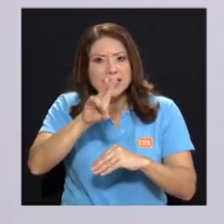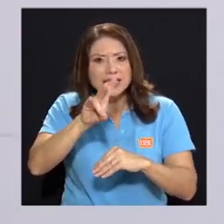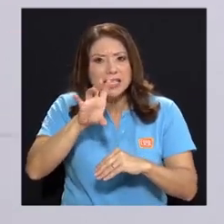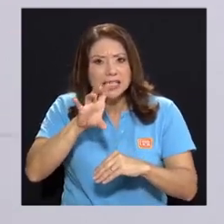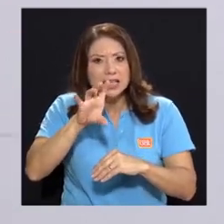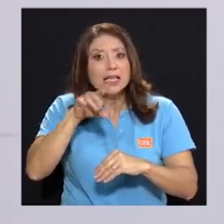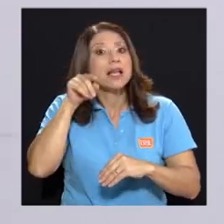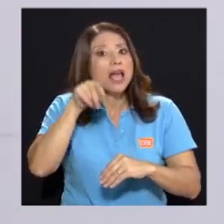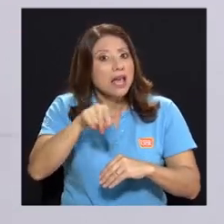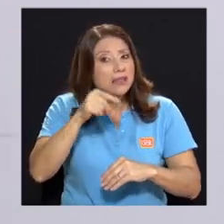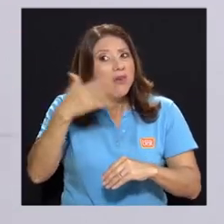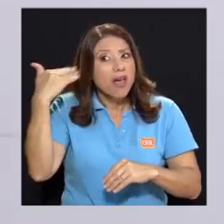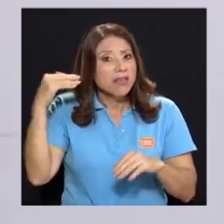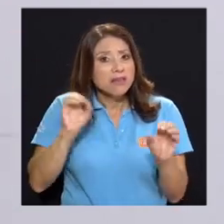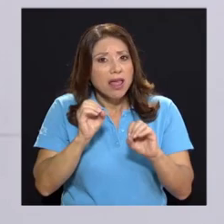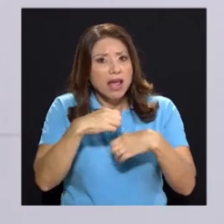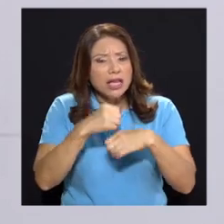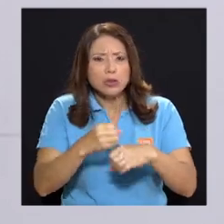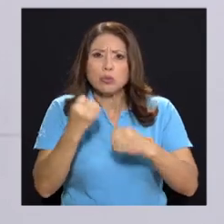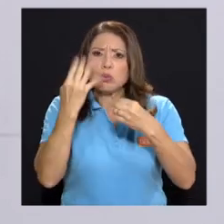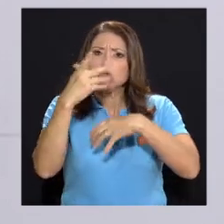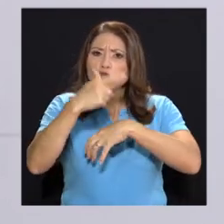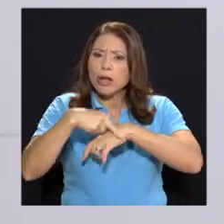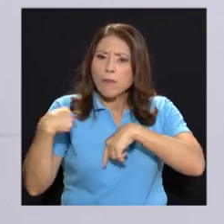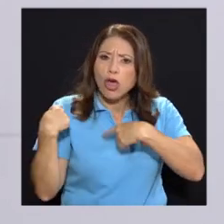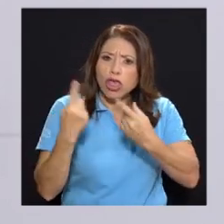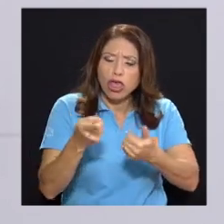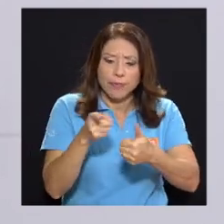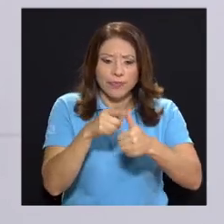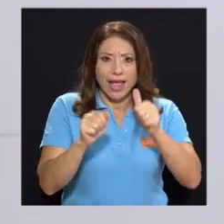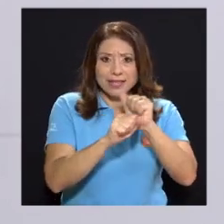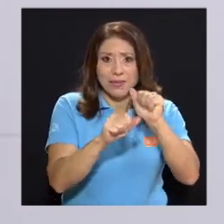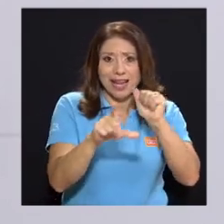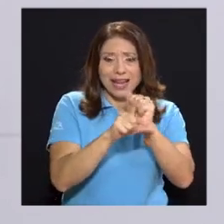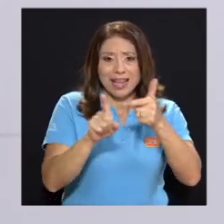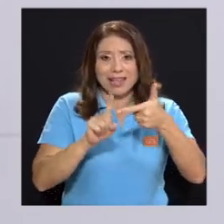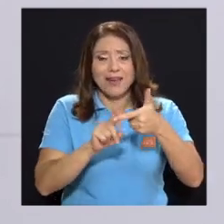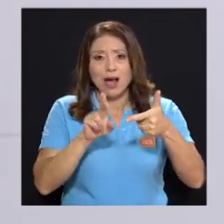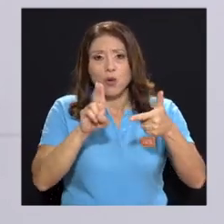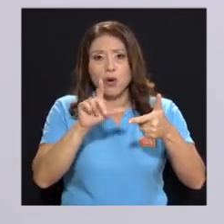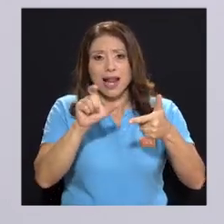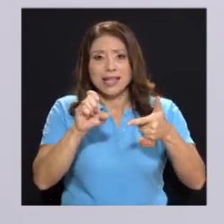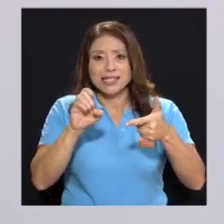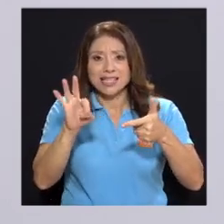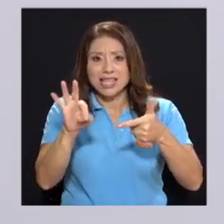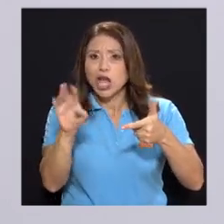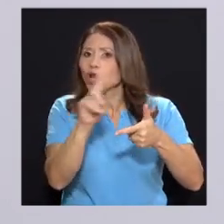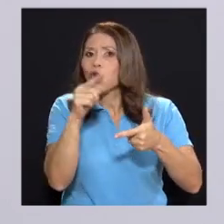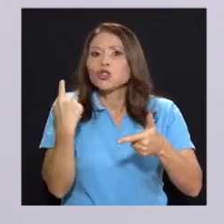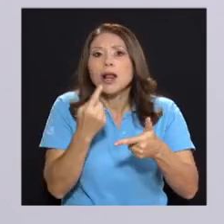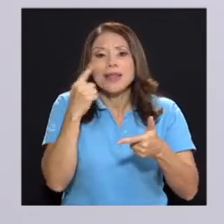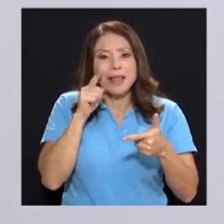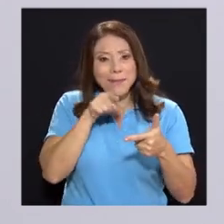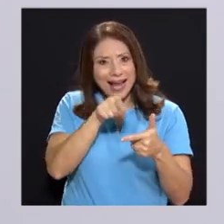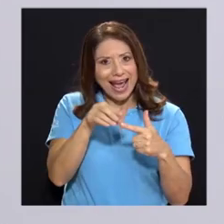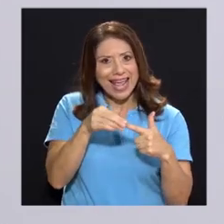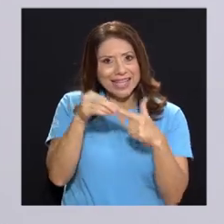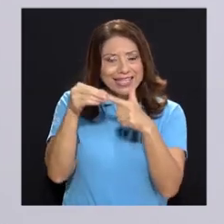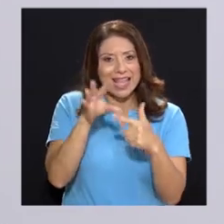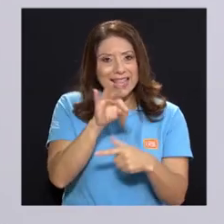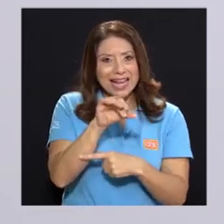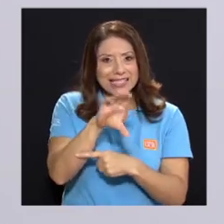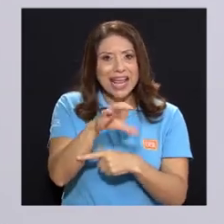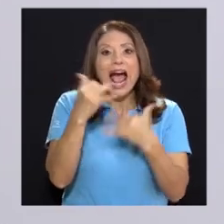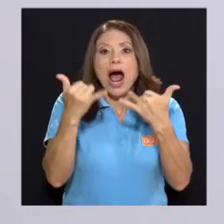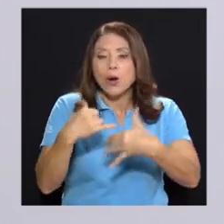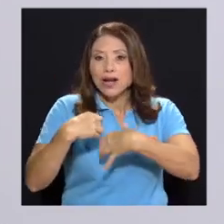mucho tiempo por cierto que es la asamblea y la bula así lo han hecho nosotros parte del s sino ahora para todos los tlc es que costa rica firmado